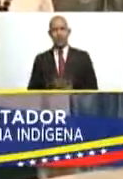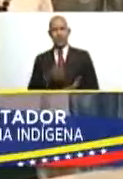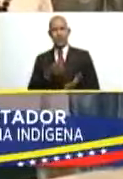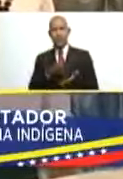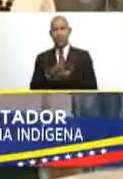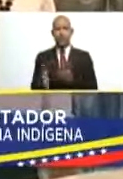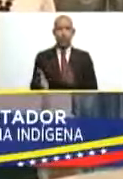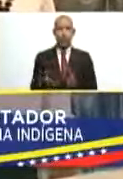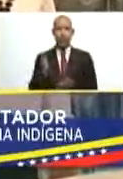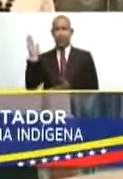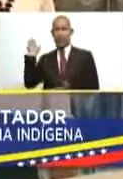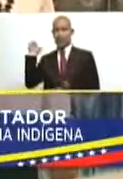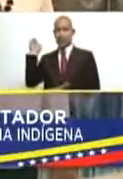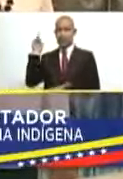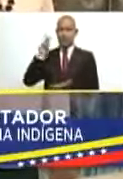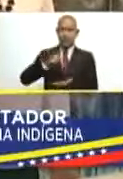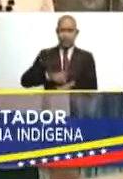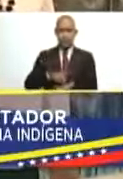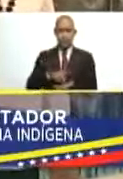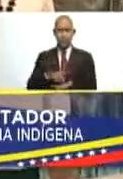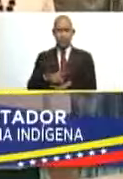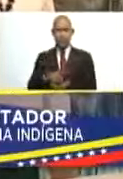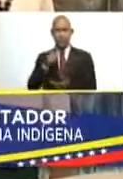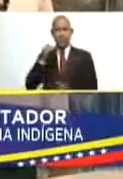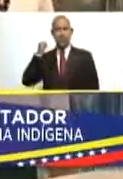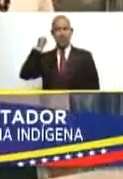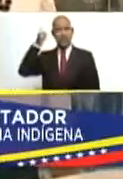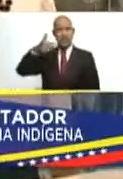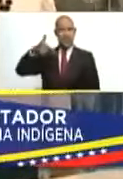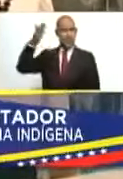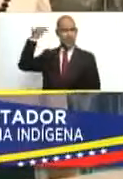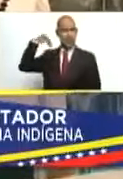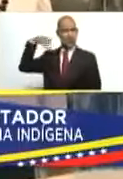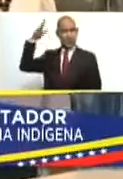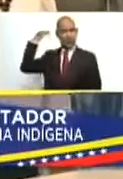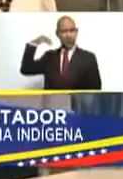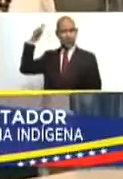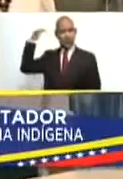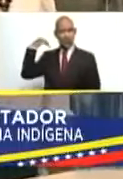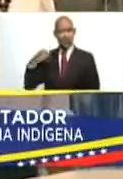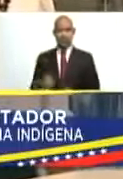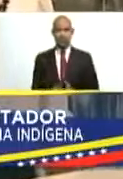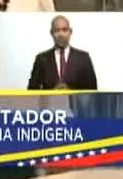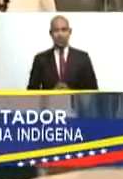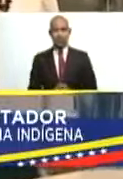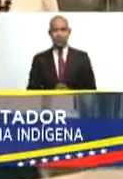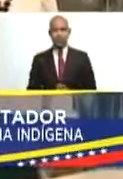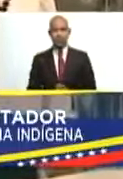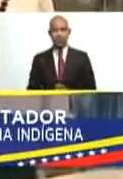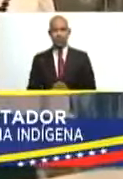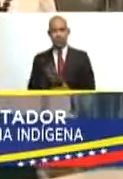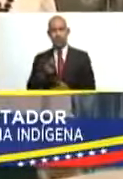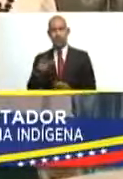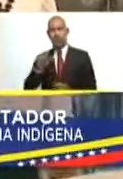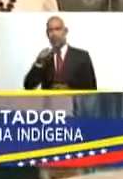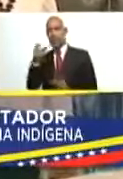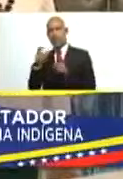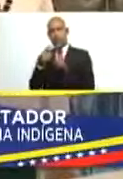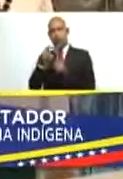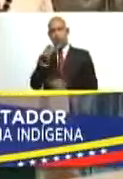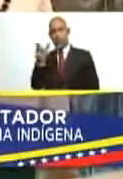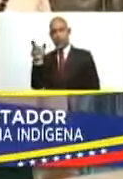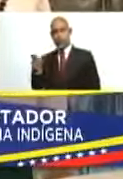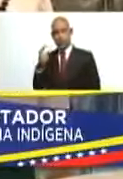supremacista que llegó en esos barcos llamados las Tres Carabelas. Le dejo la palabra a la compañera Casimiro